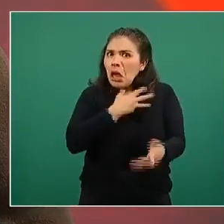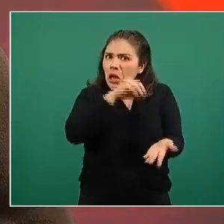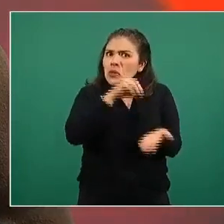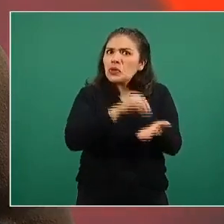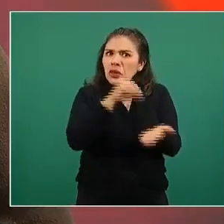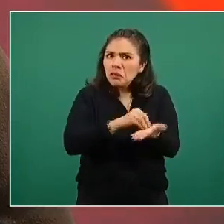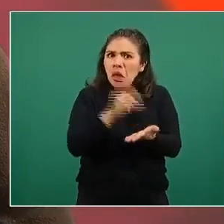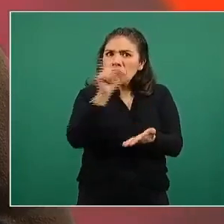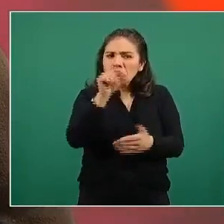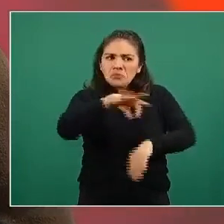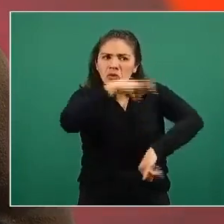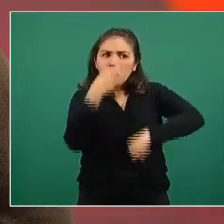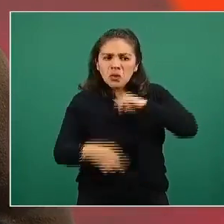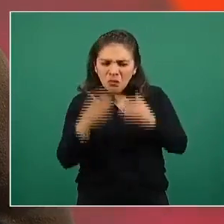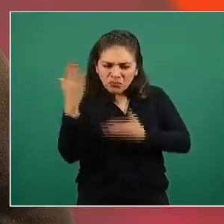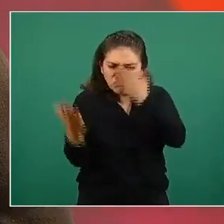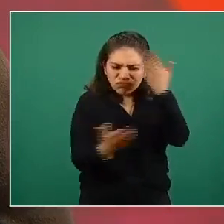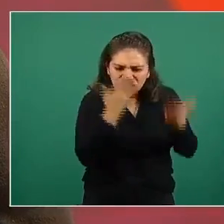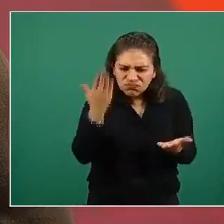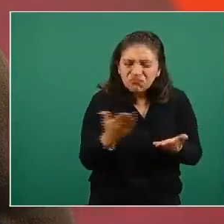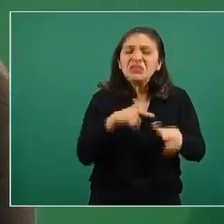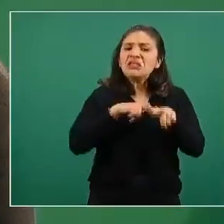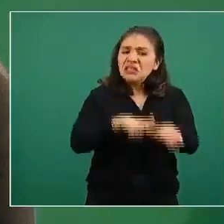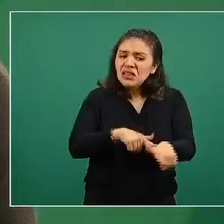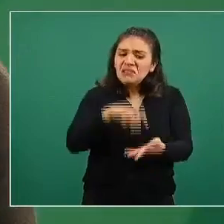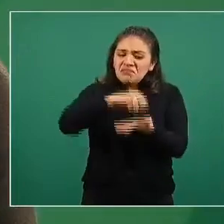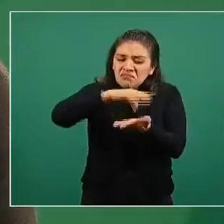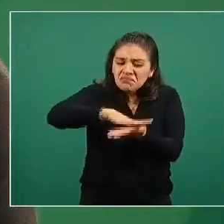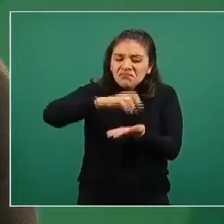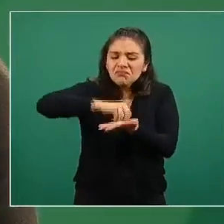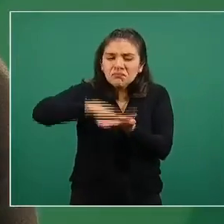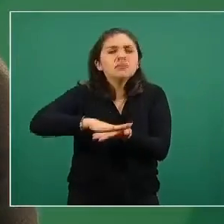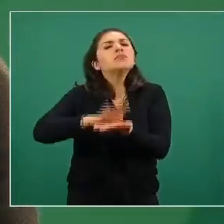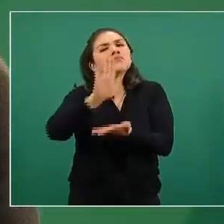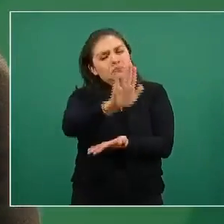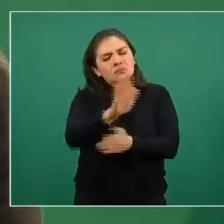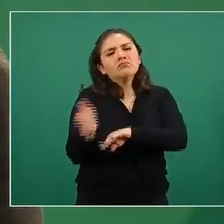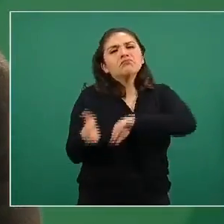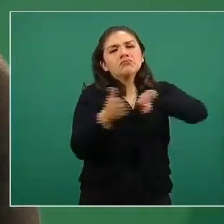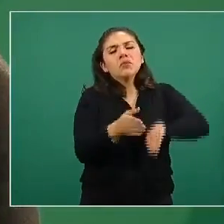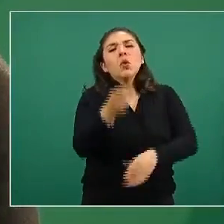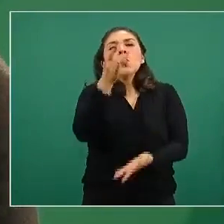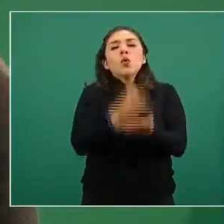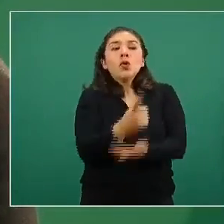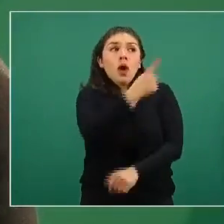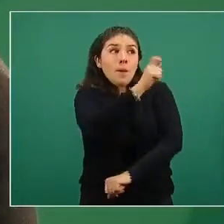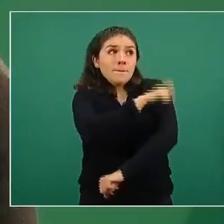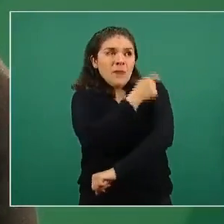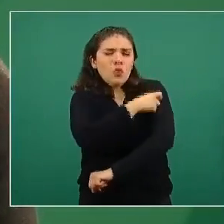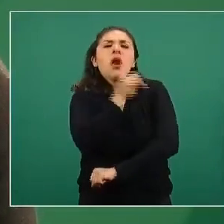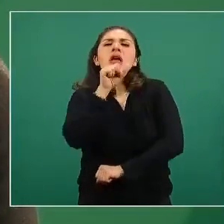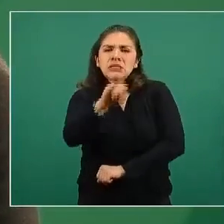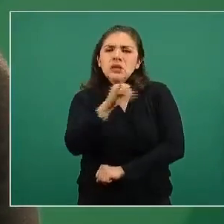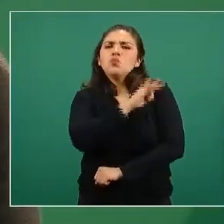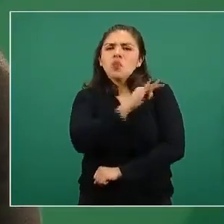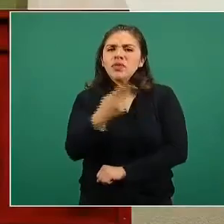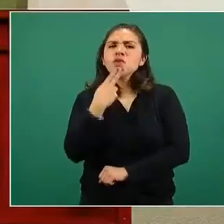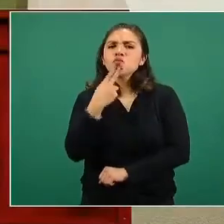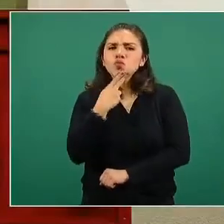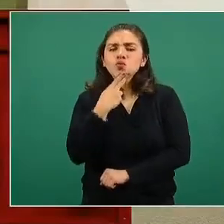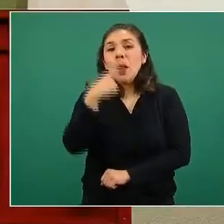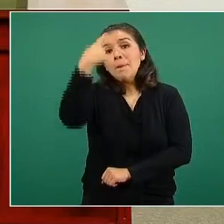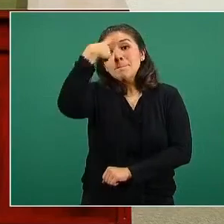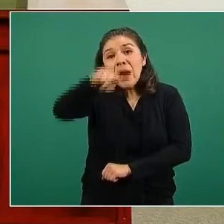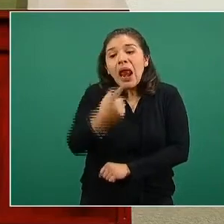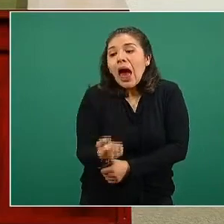al final del ensayo en su fase 3, simple y llanamente entonces es una vacuna que puede sí utilizarse para